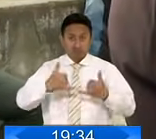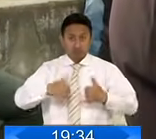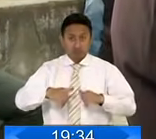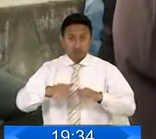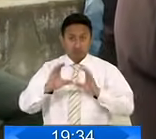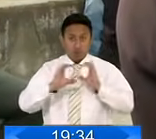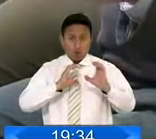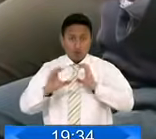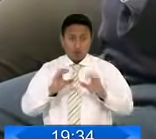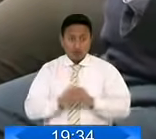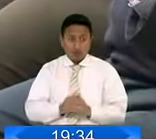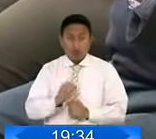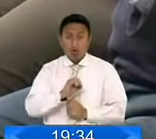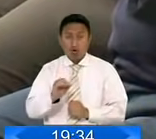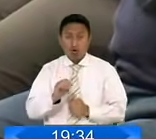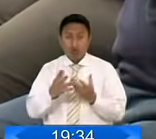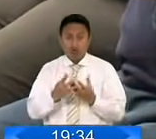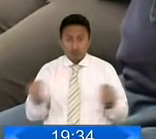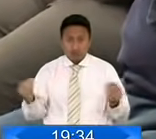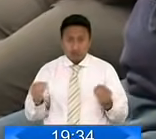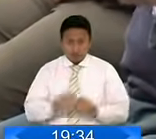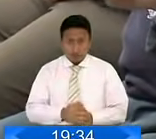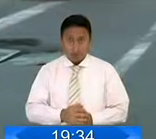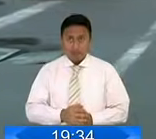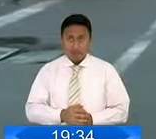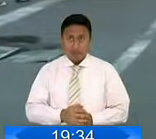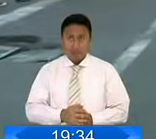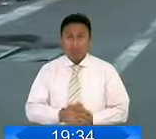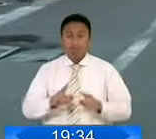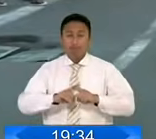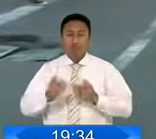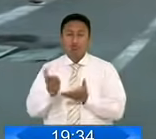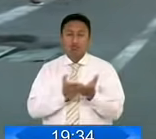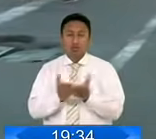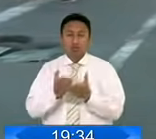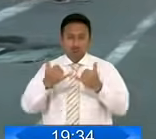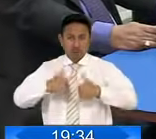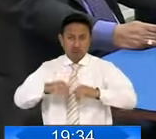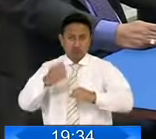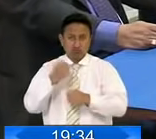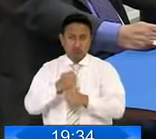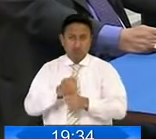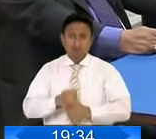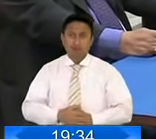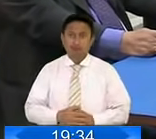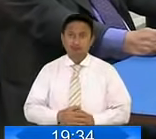conversaciones tratando de llegar a acuerdos sin la necesidad de paralizar el servicio de transporte. Informó Javier Rosero.